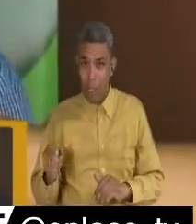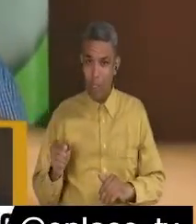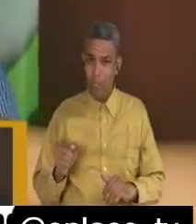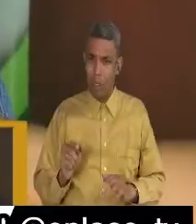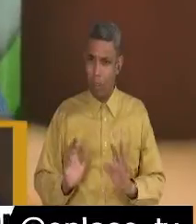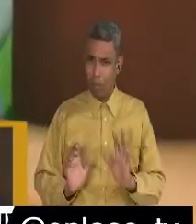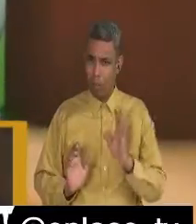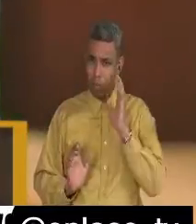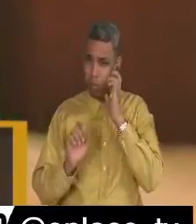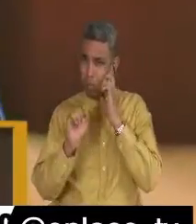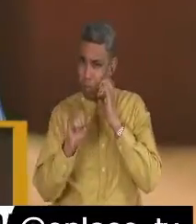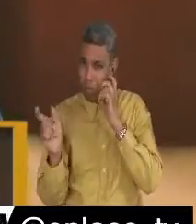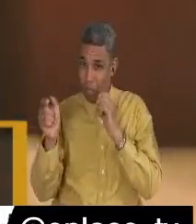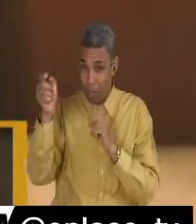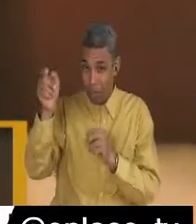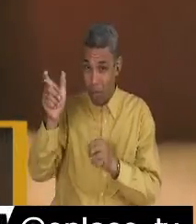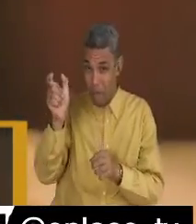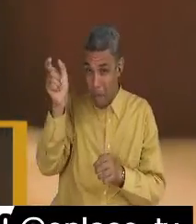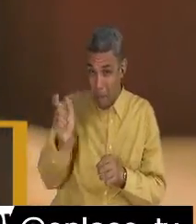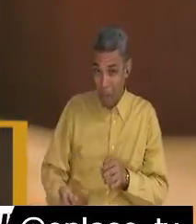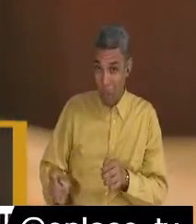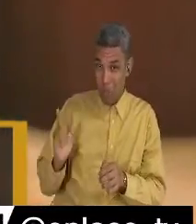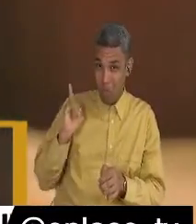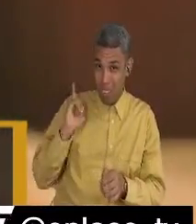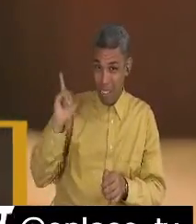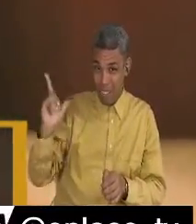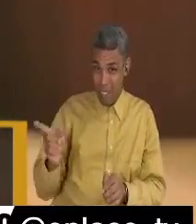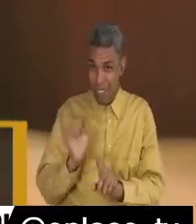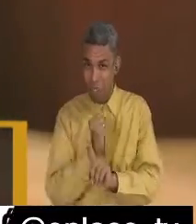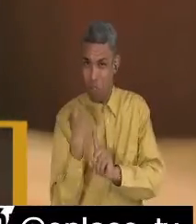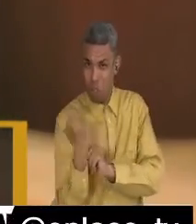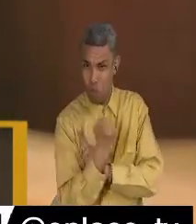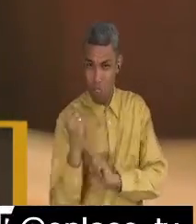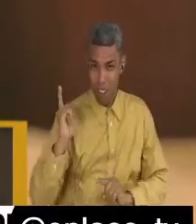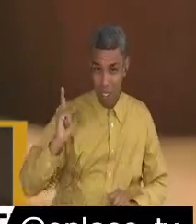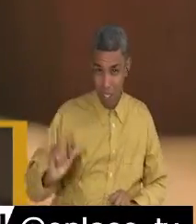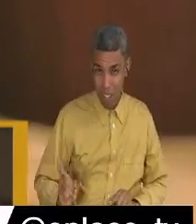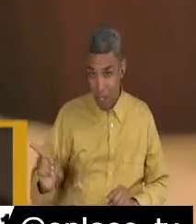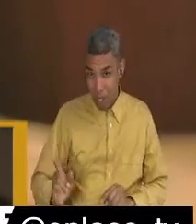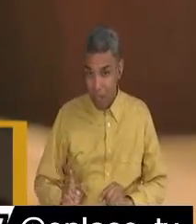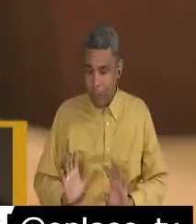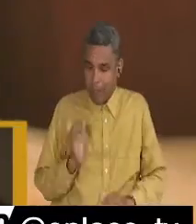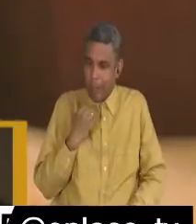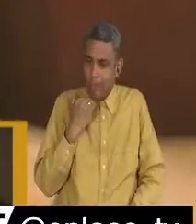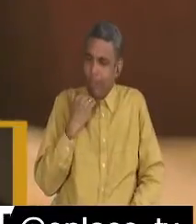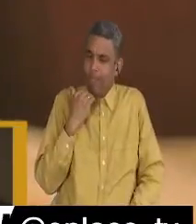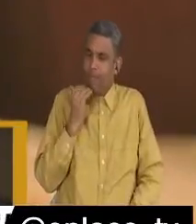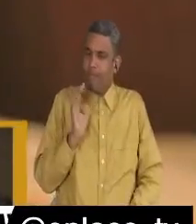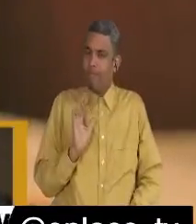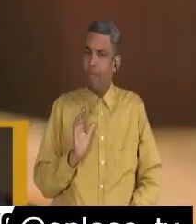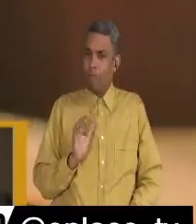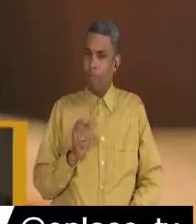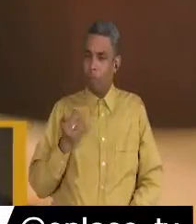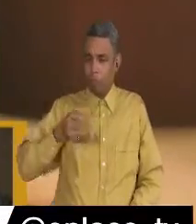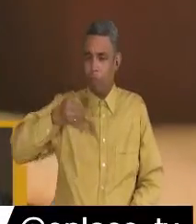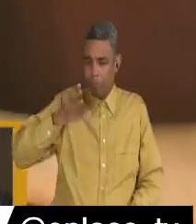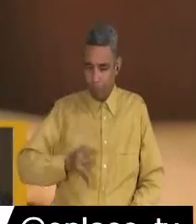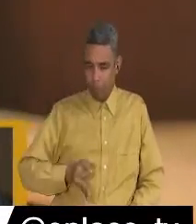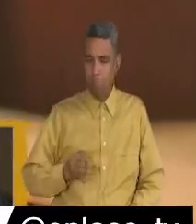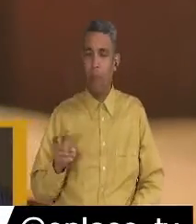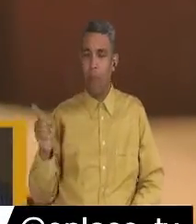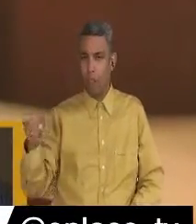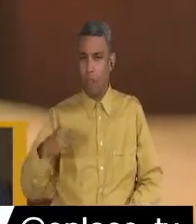del Magdalena Medio? No podríamos determinar si es un líder social, lo que sí podríamos determinar es que es una persona que está trabajando a fin de la